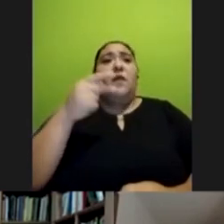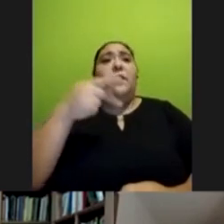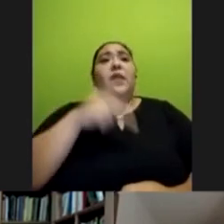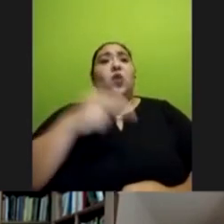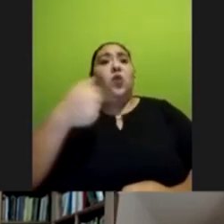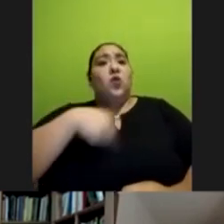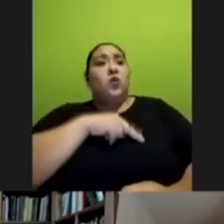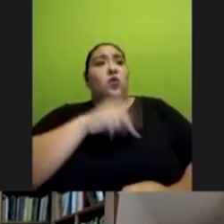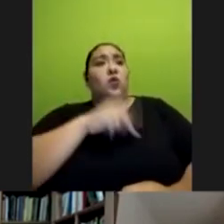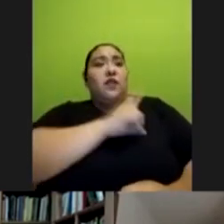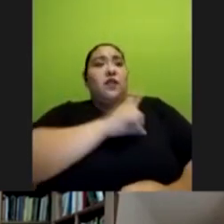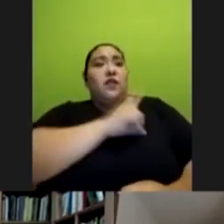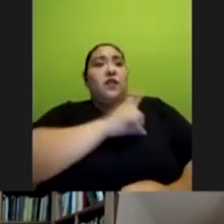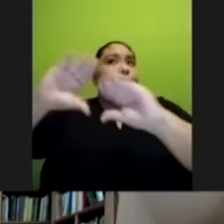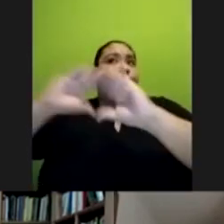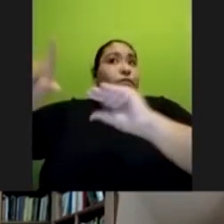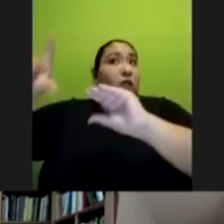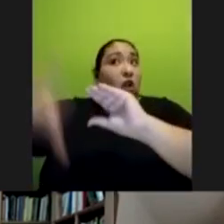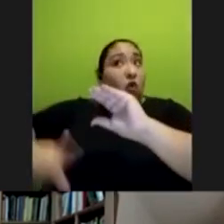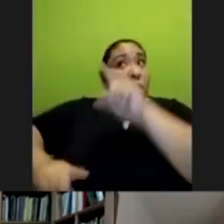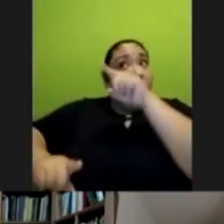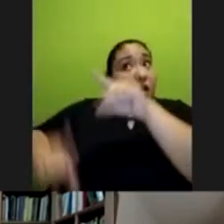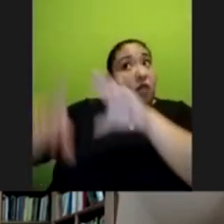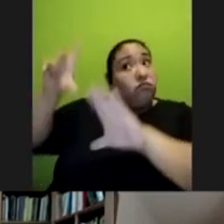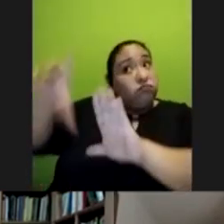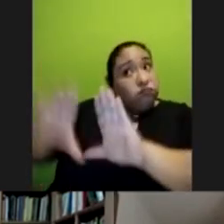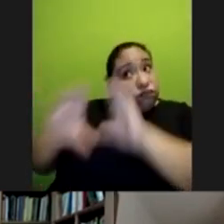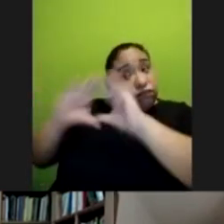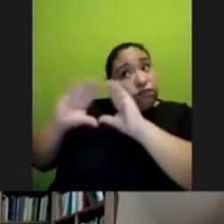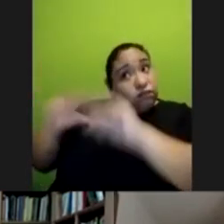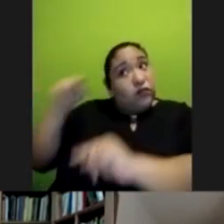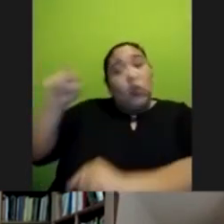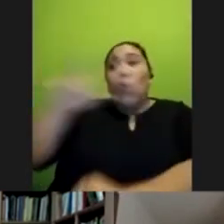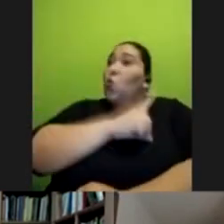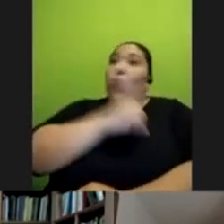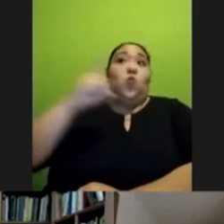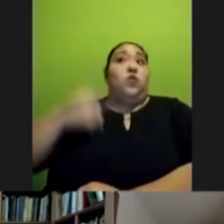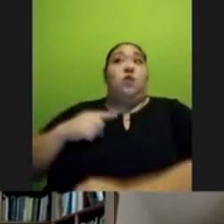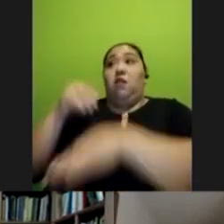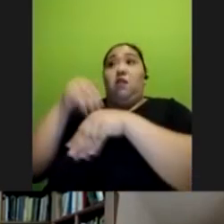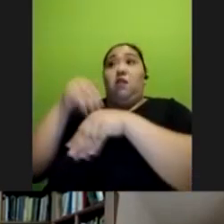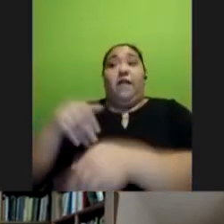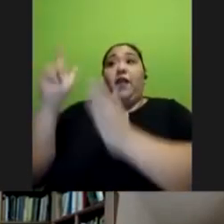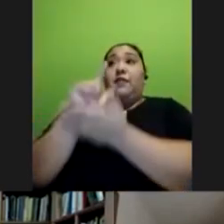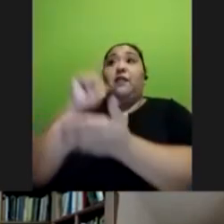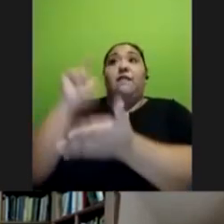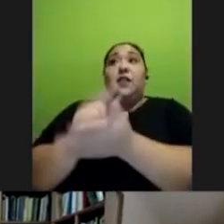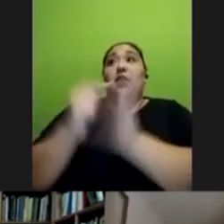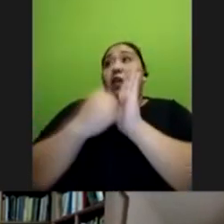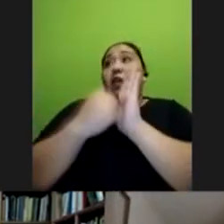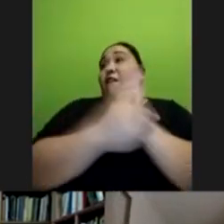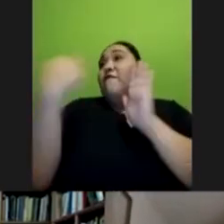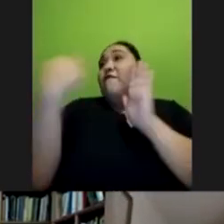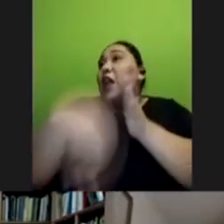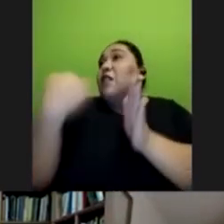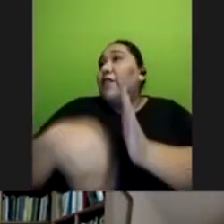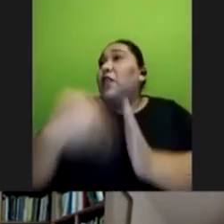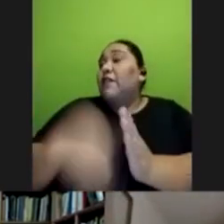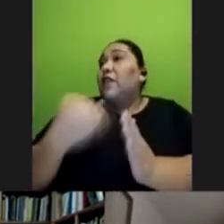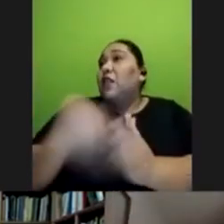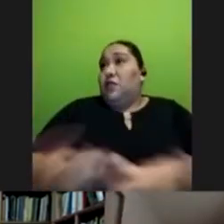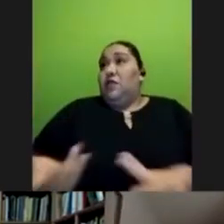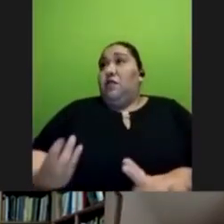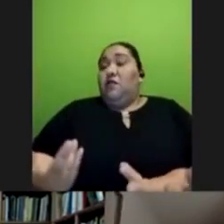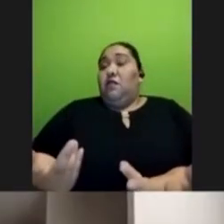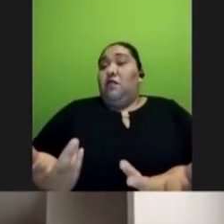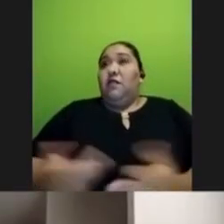tiene deberes institucionales que está dejando de cumplir o que está cumpliendo muy parcialmente. Gracias, Jesús. No hay duda. Es un